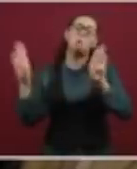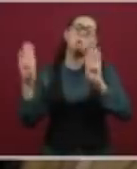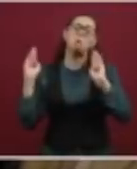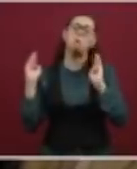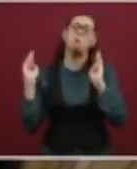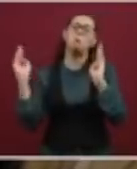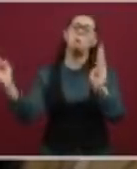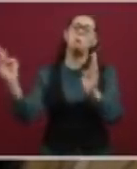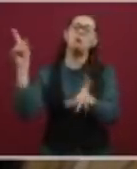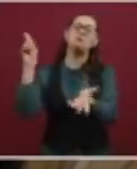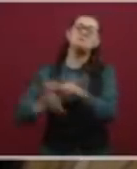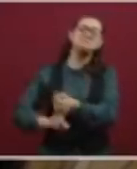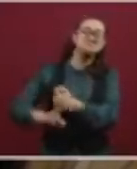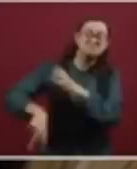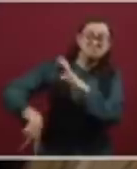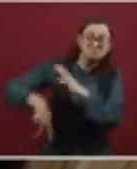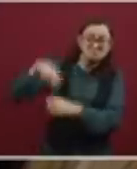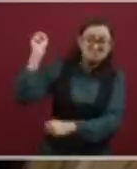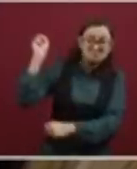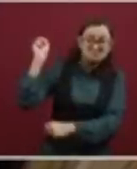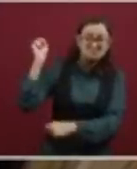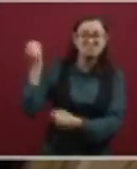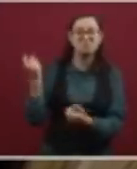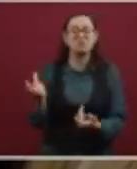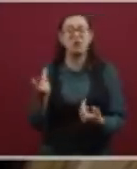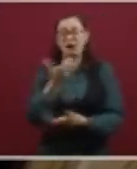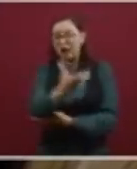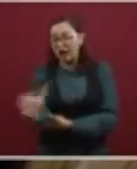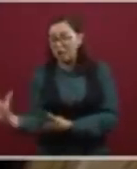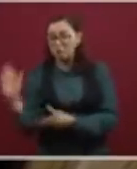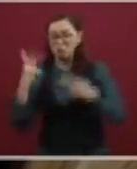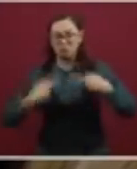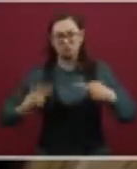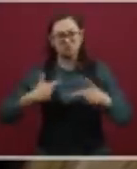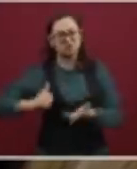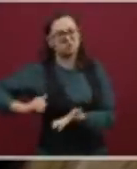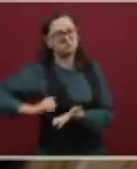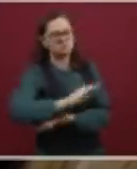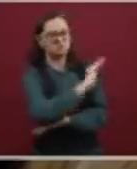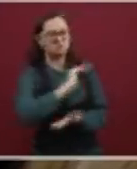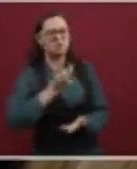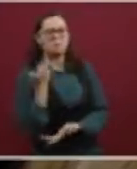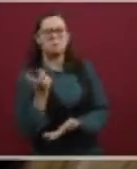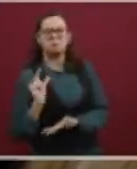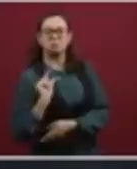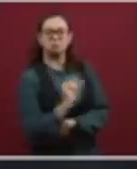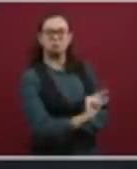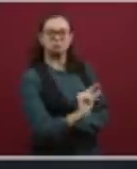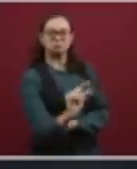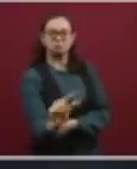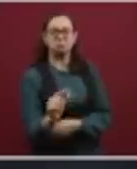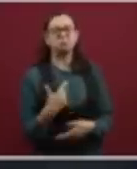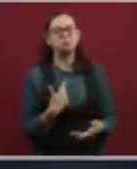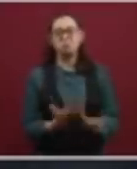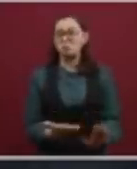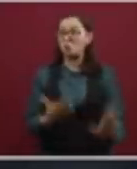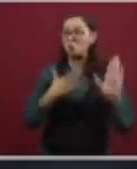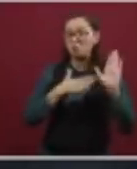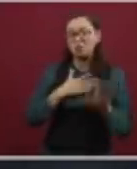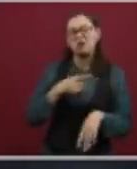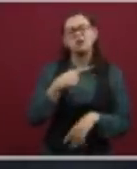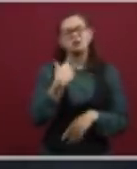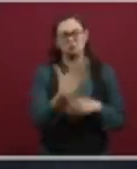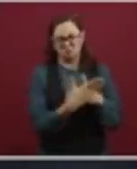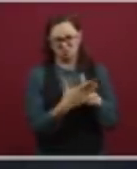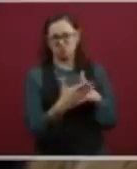están acéfalas. Los campesinos fueron despojados de sus terrenos a un costo bajísimo. Les prometieron a sus familiares